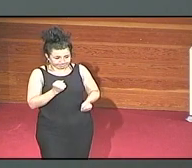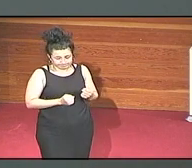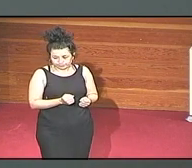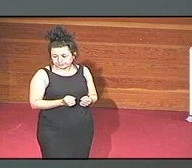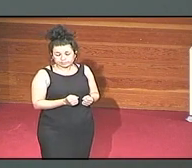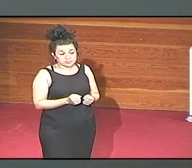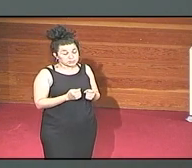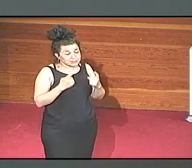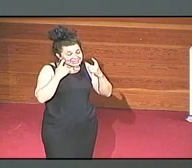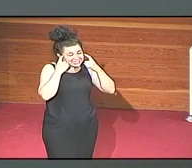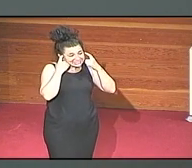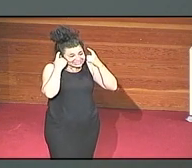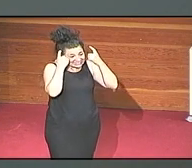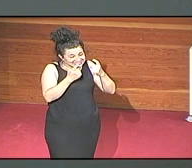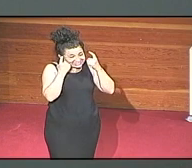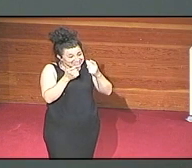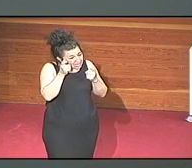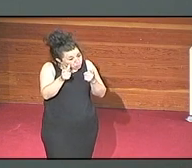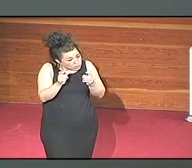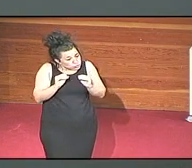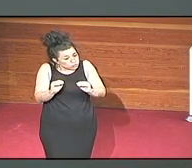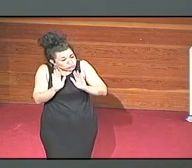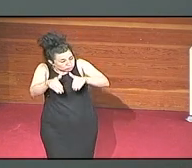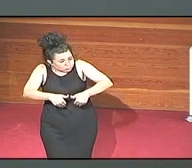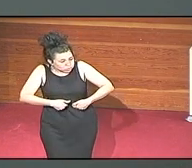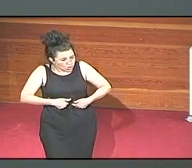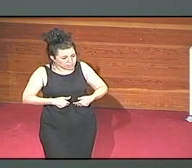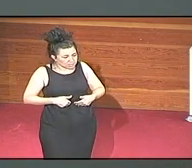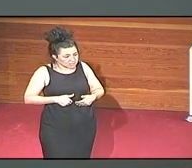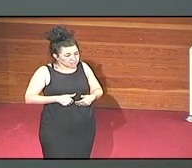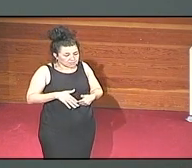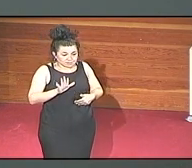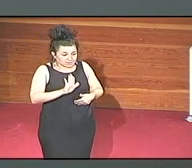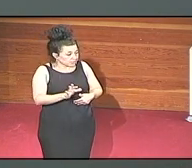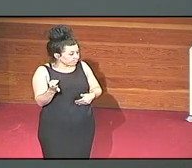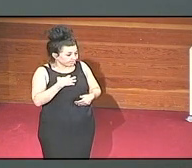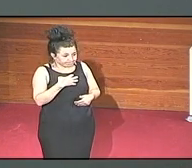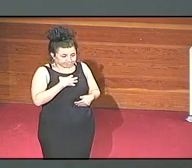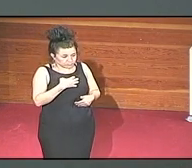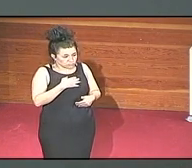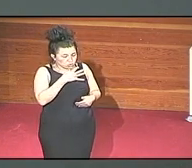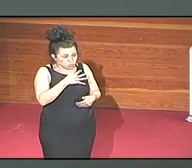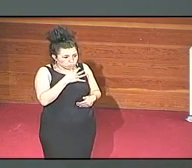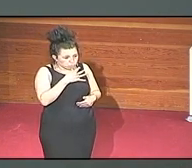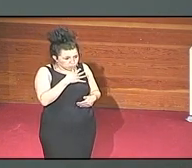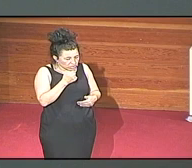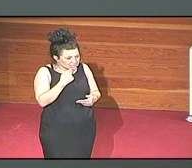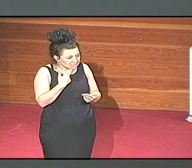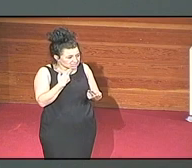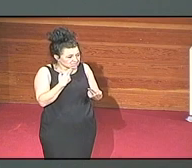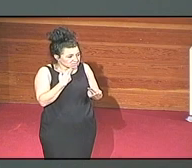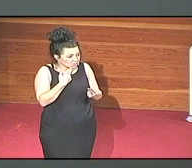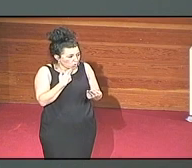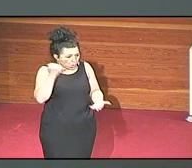ella intentaba regresar a su aldea pero no había tenido había tenido que dejarla por el estigma tan grande que suponía haber sido